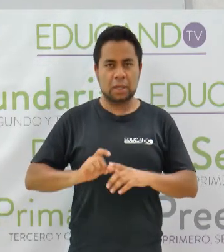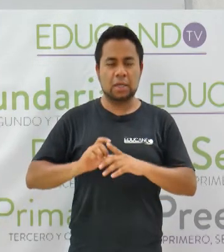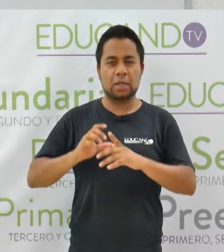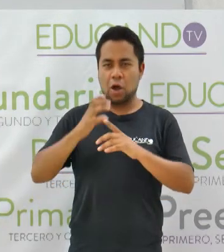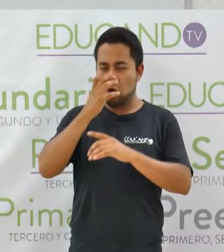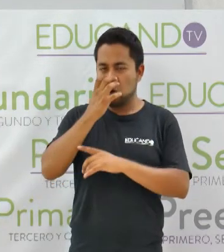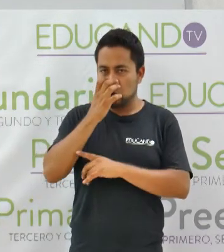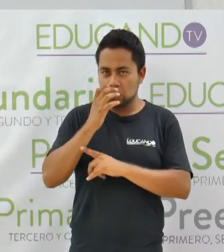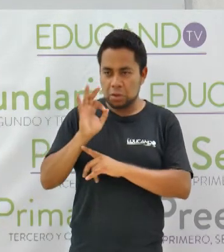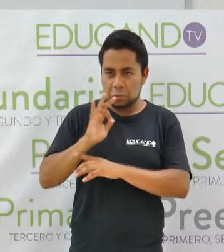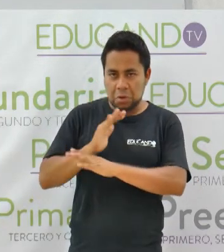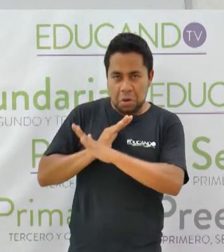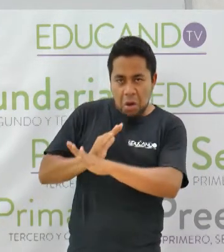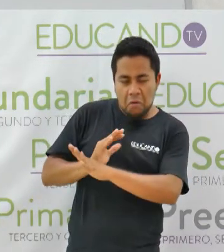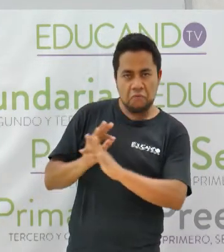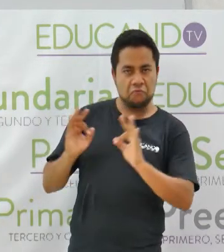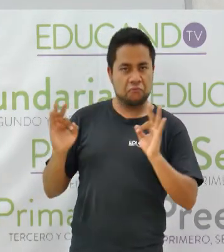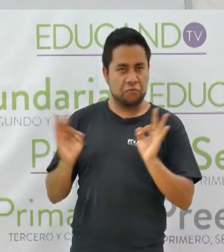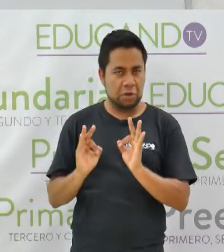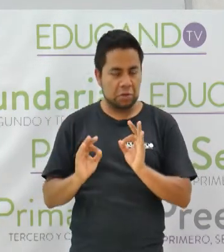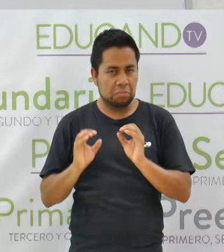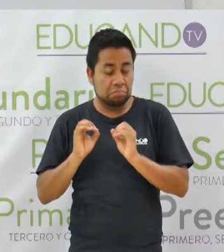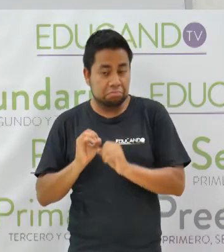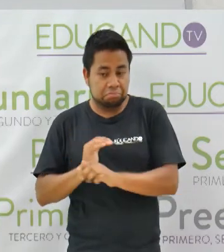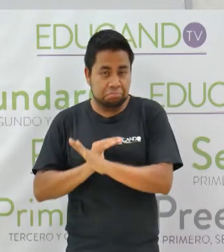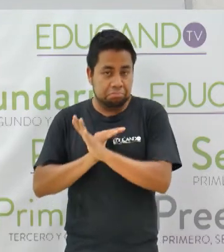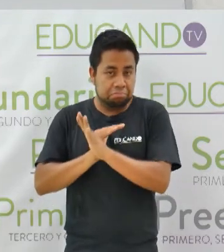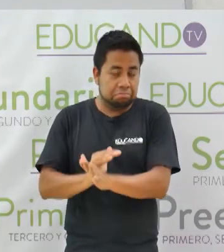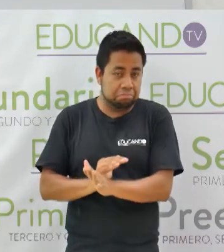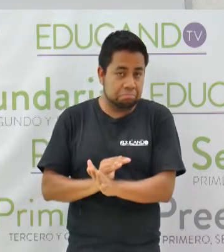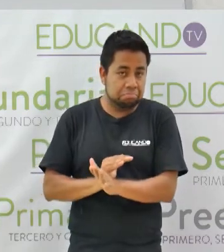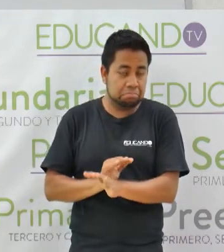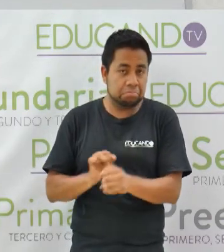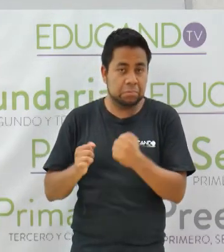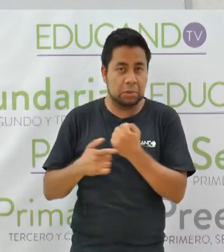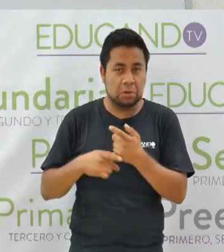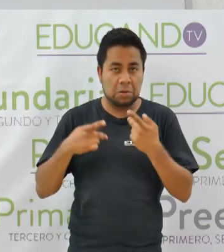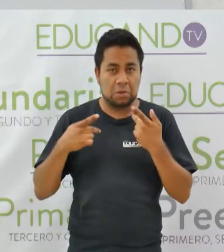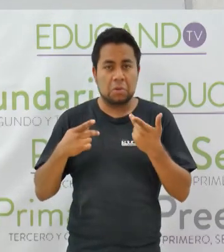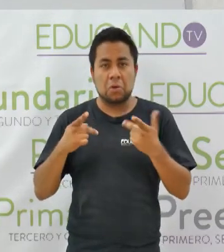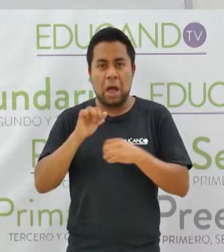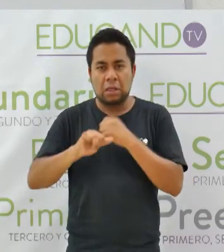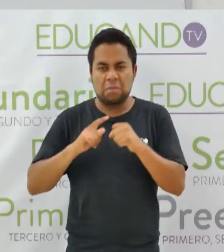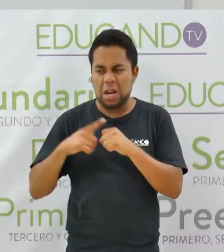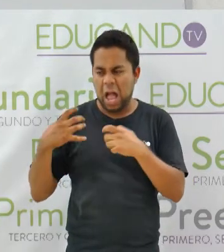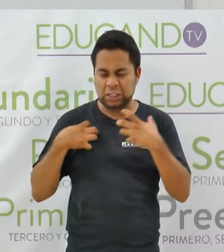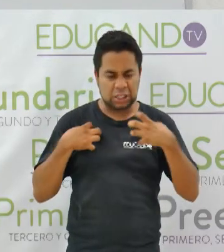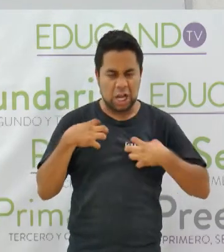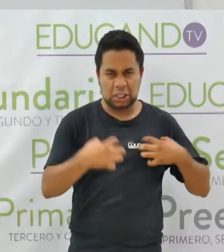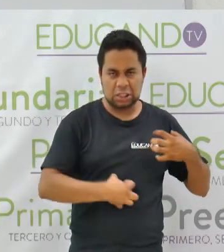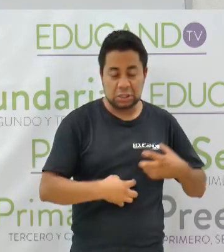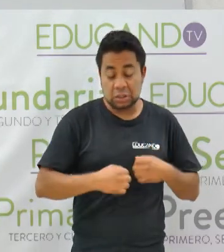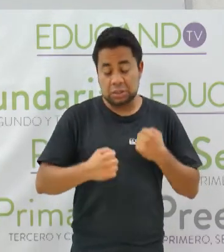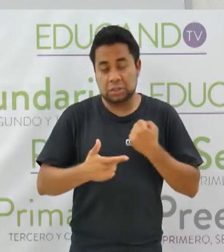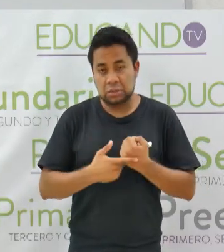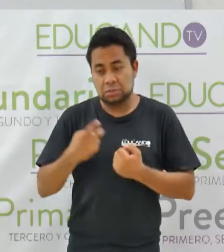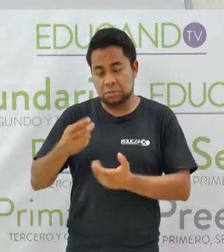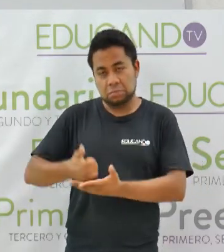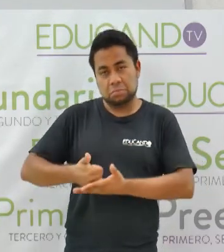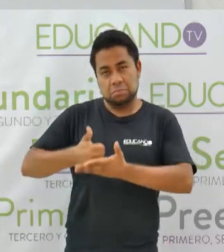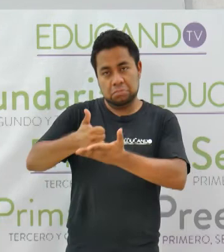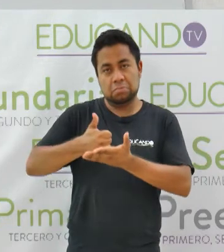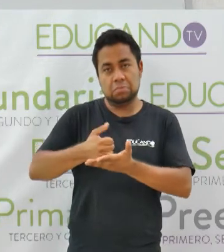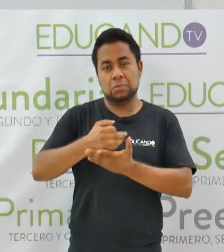al oso a lo mejor cubrirse del frío, a lo mejor cubrirse de algunos depredadores, bien, y eso le